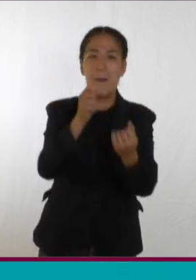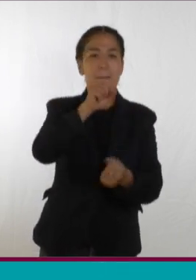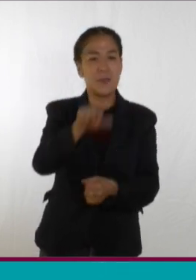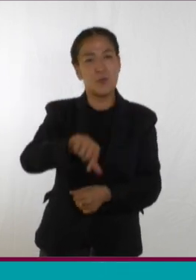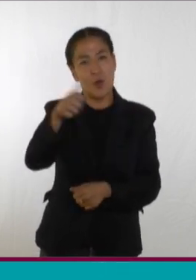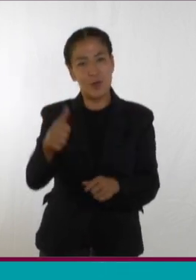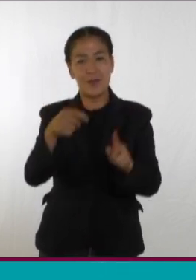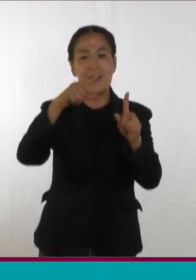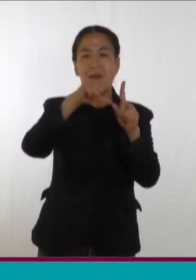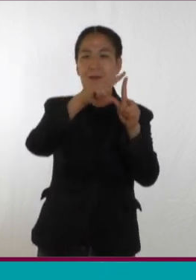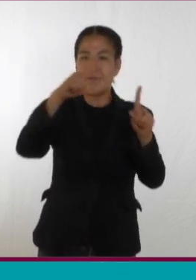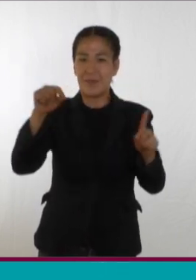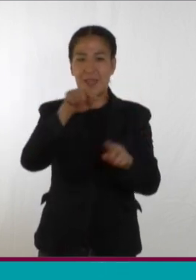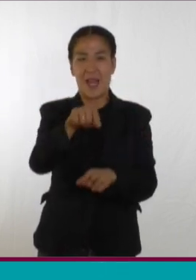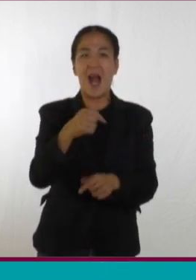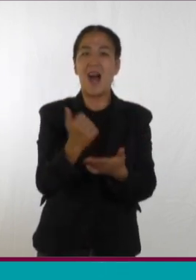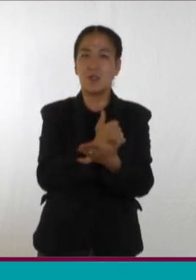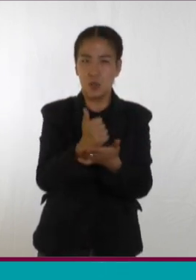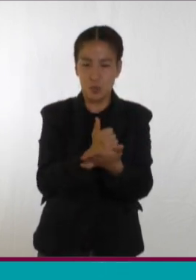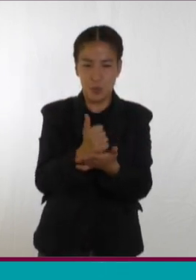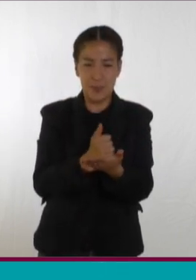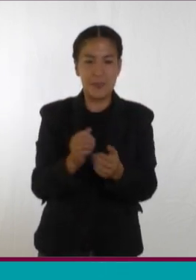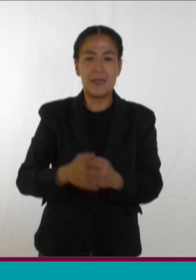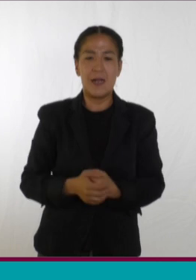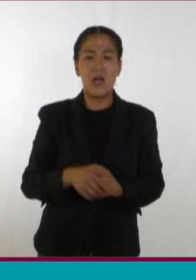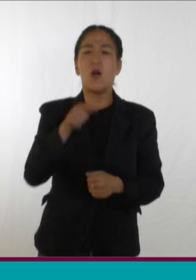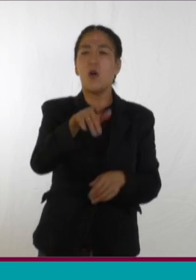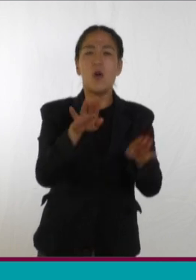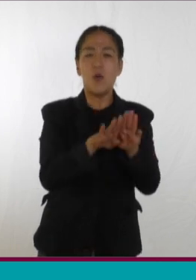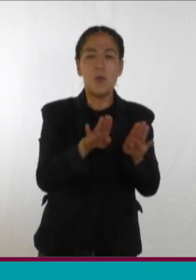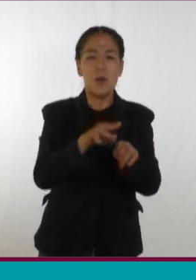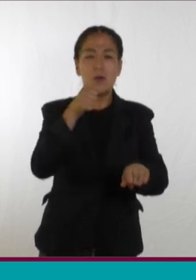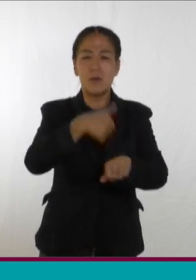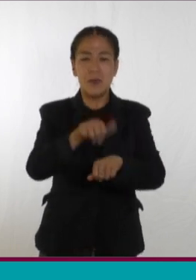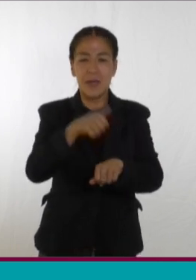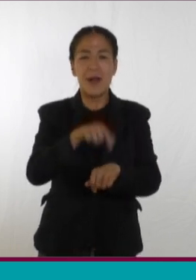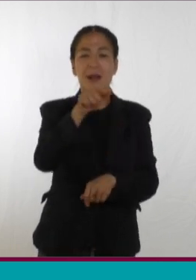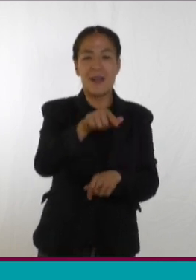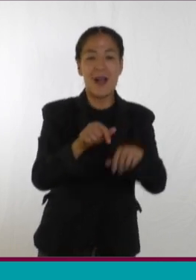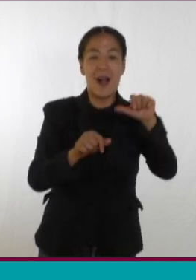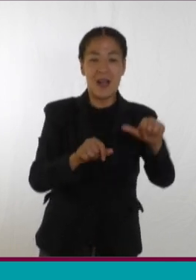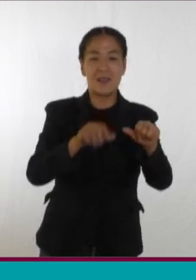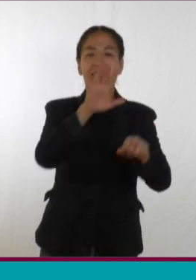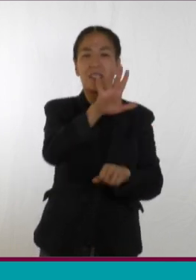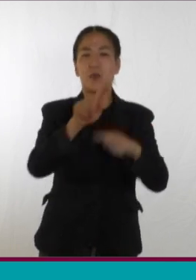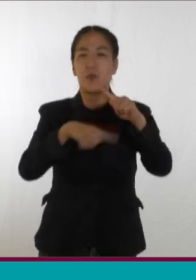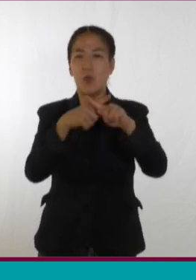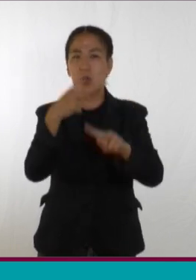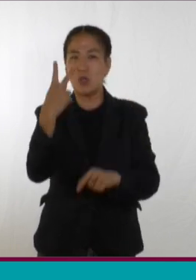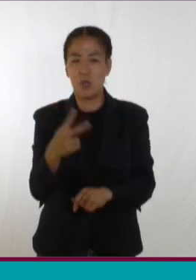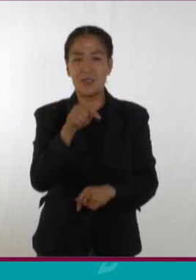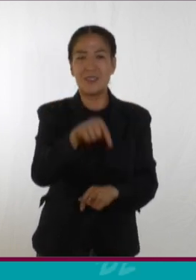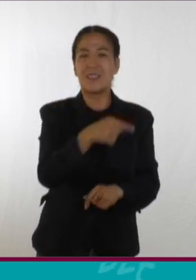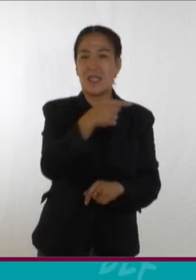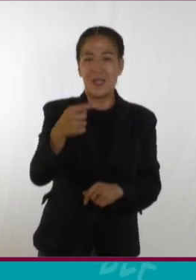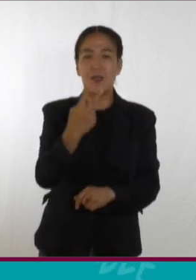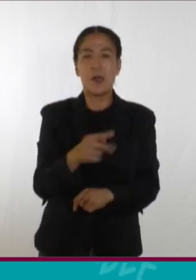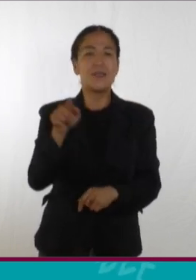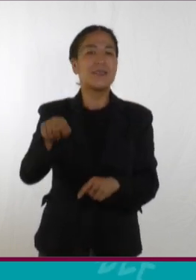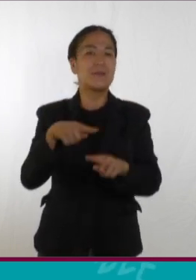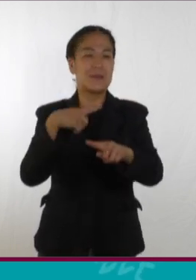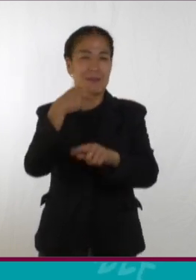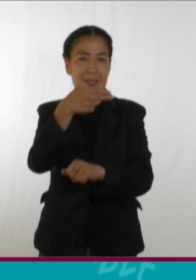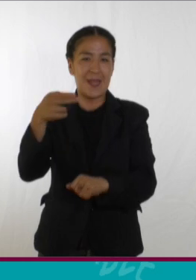12. Hacemos lo mismo en el triángulo rectángulo azul. Bajo el mismo procedimiento tenemos un área de 5. Las